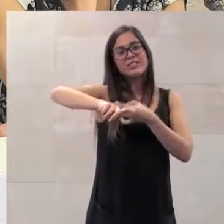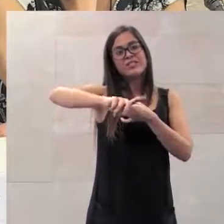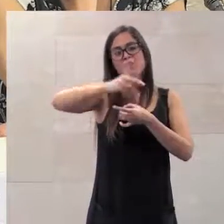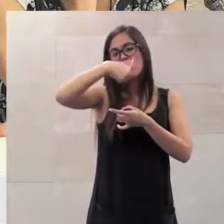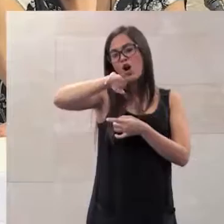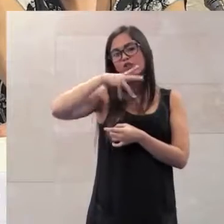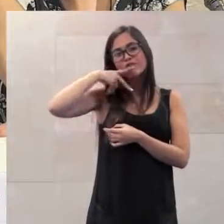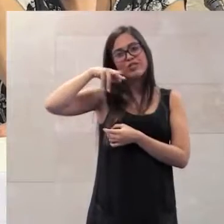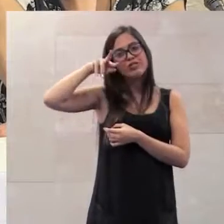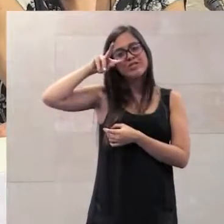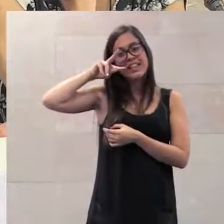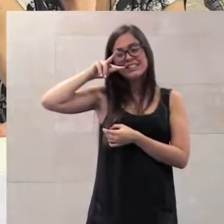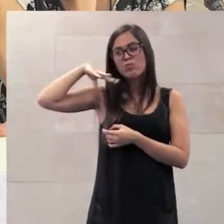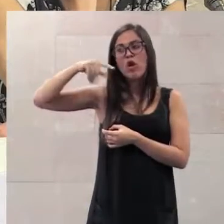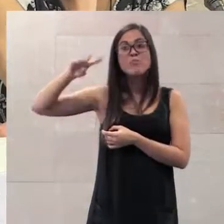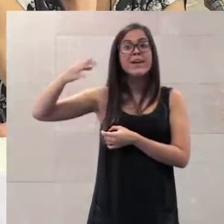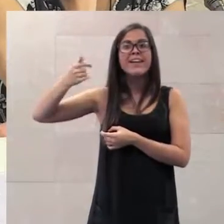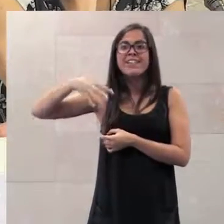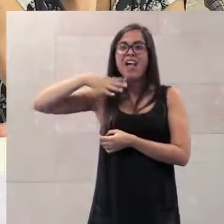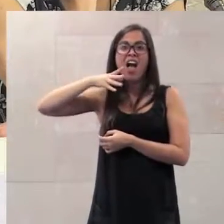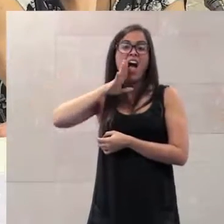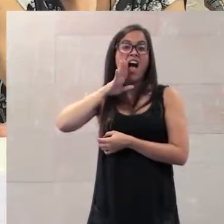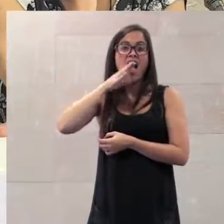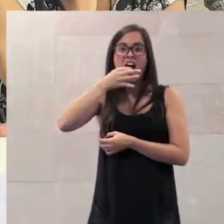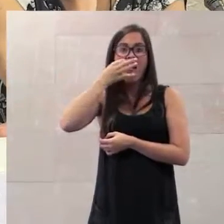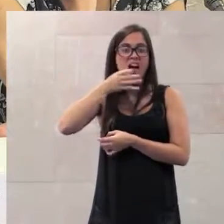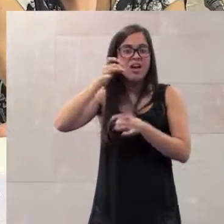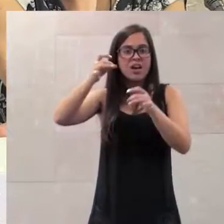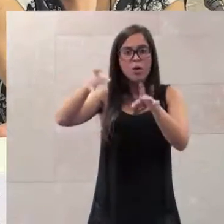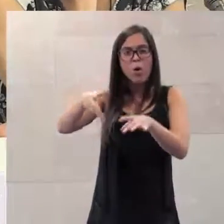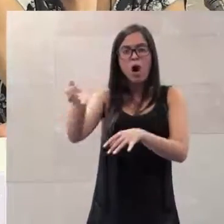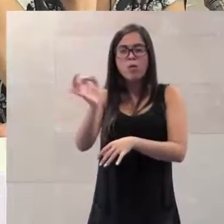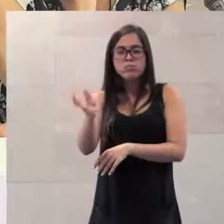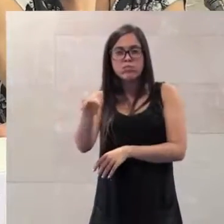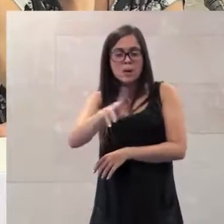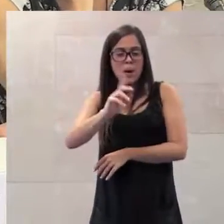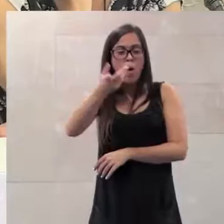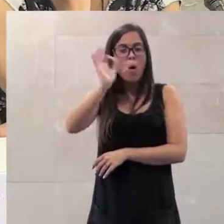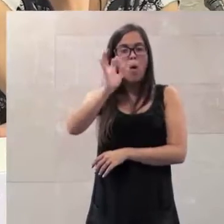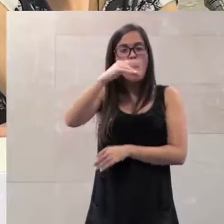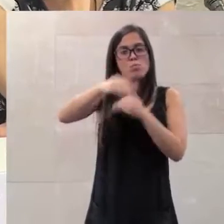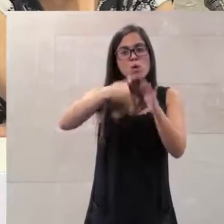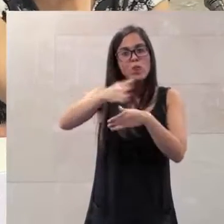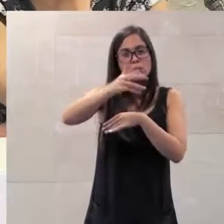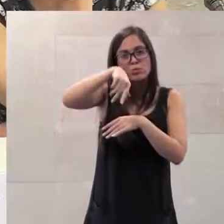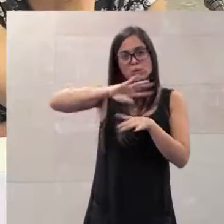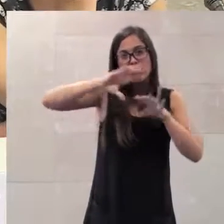los que nos acercaba Merche o habréis podido comenzar procesos como los que comentaba Leire,